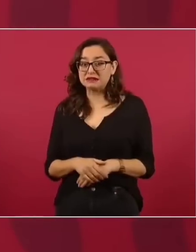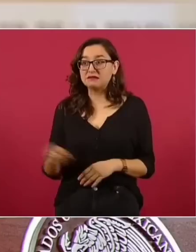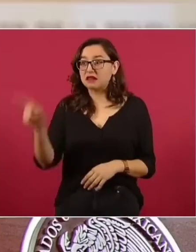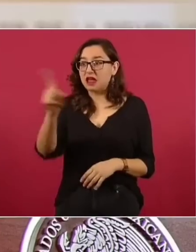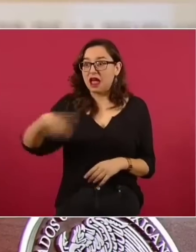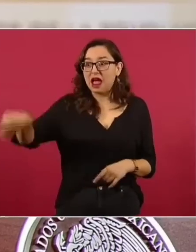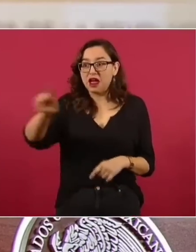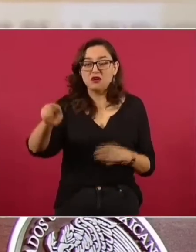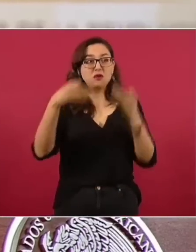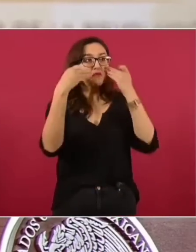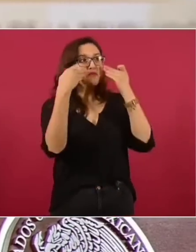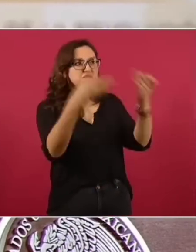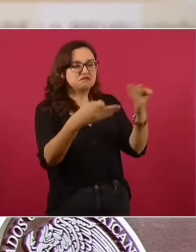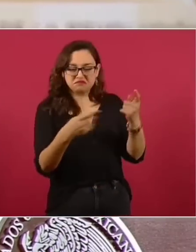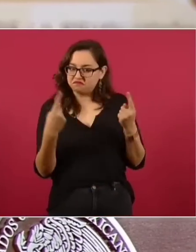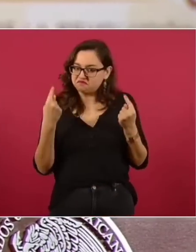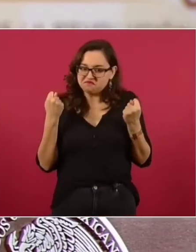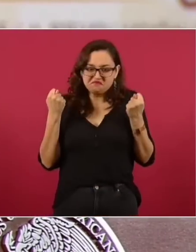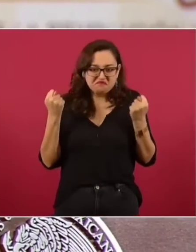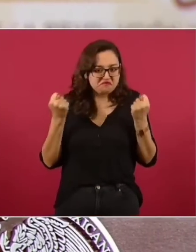eso,